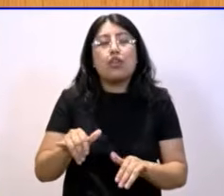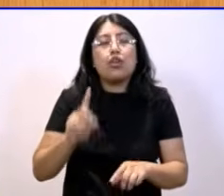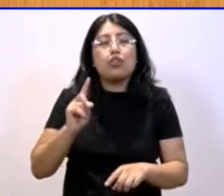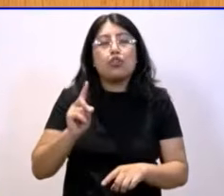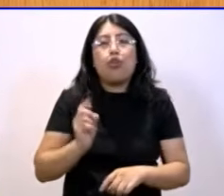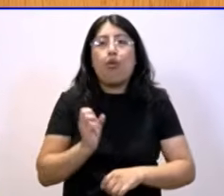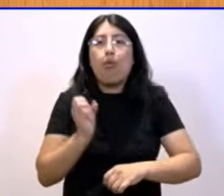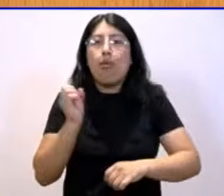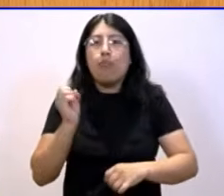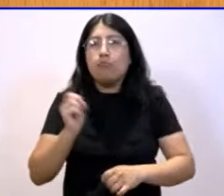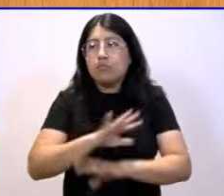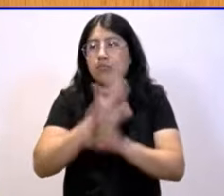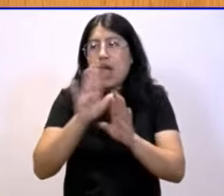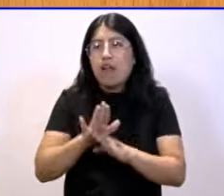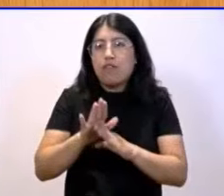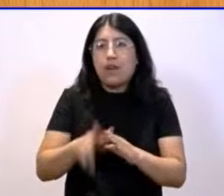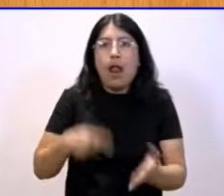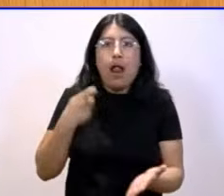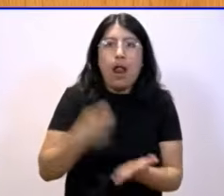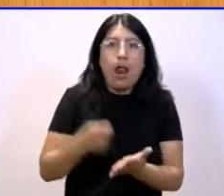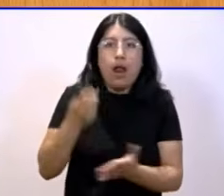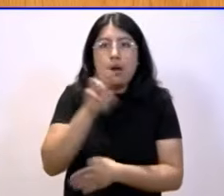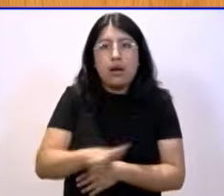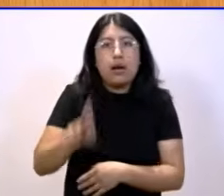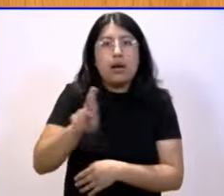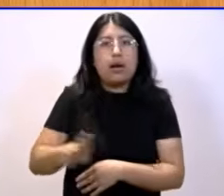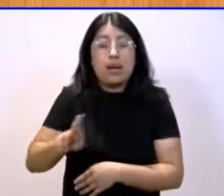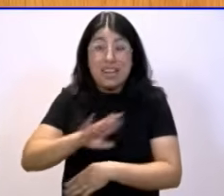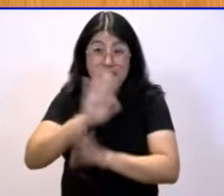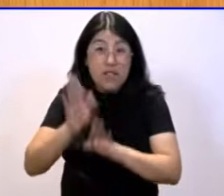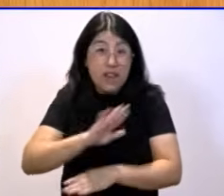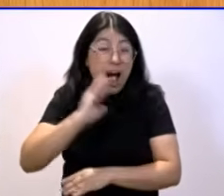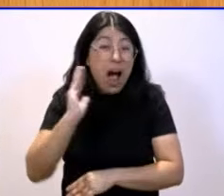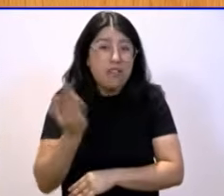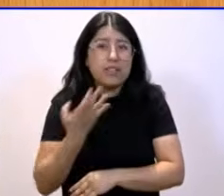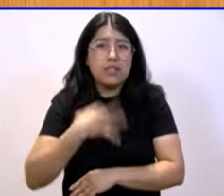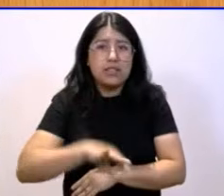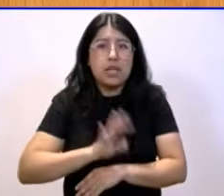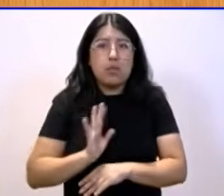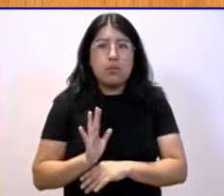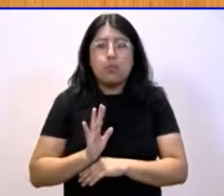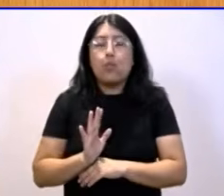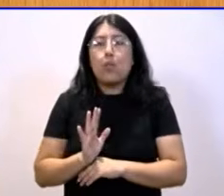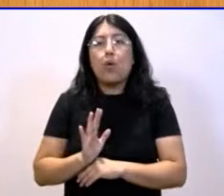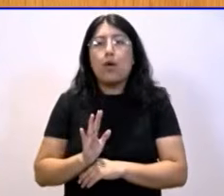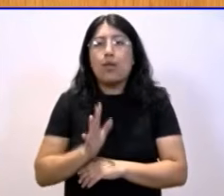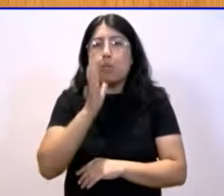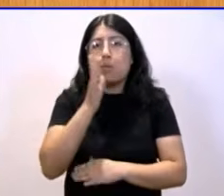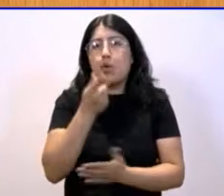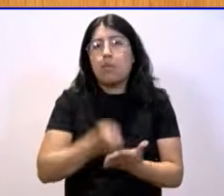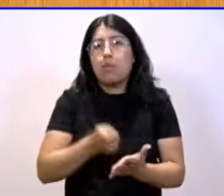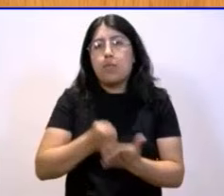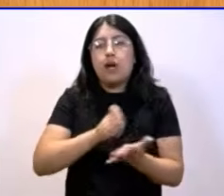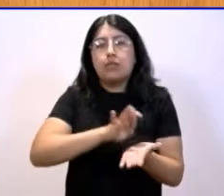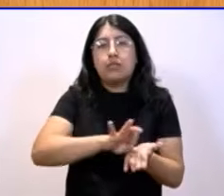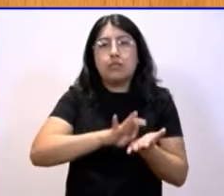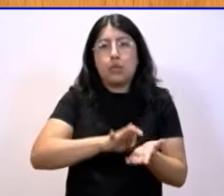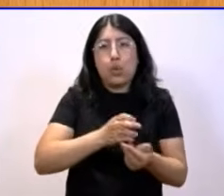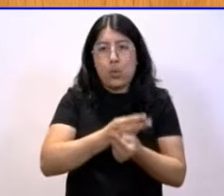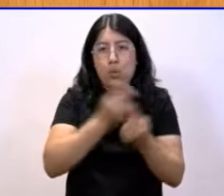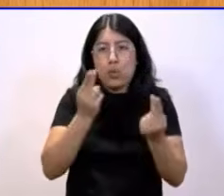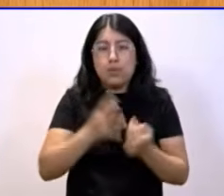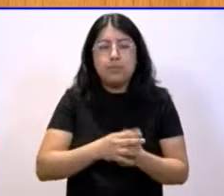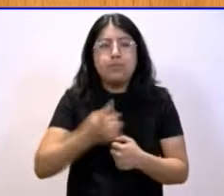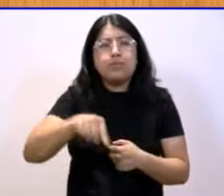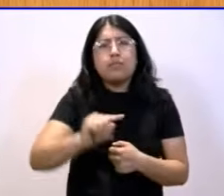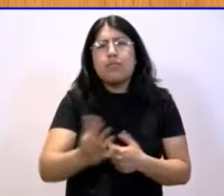fondo que va a tener incidencia o podría tener incidencia dentro, bueno, pues para el pago de los propios servicios públicos. Ustedes hablan